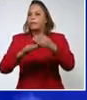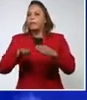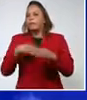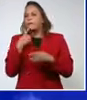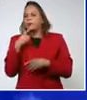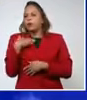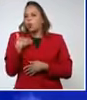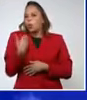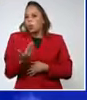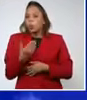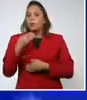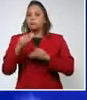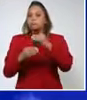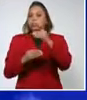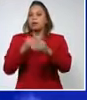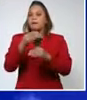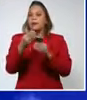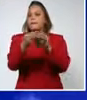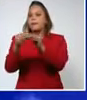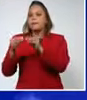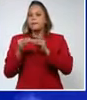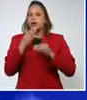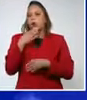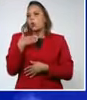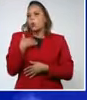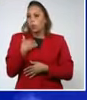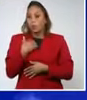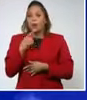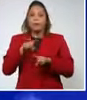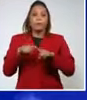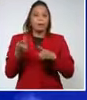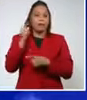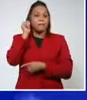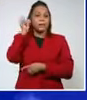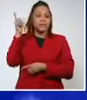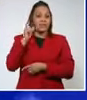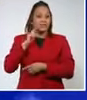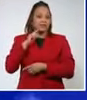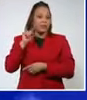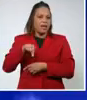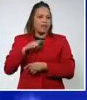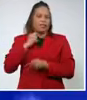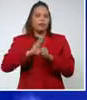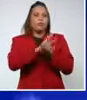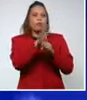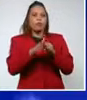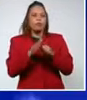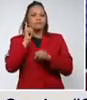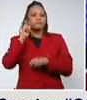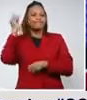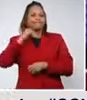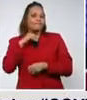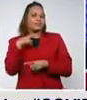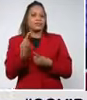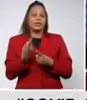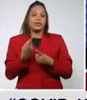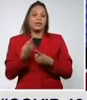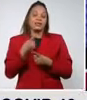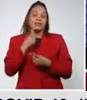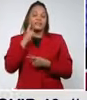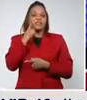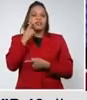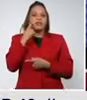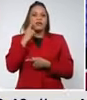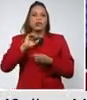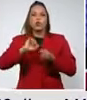evolución de su transmisión, porque ya la experiencia que se acumula en esta enfermedad demuestra que no es fácil el